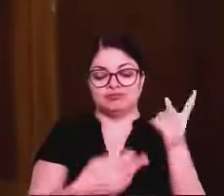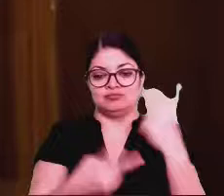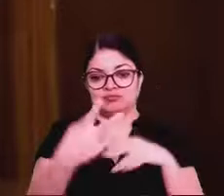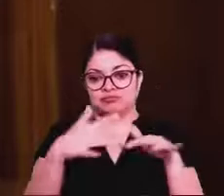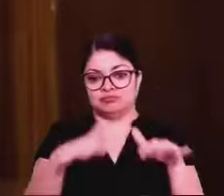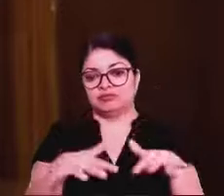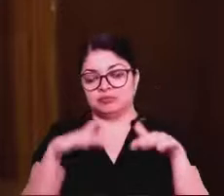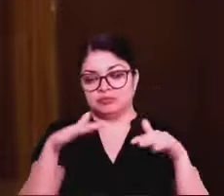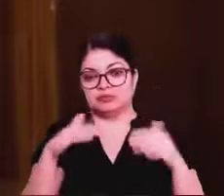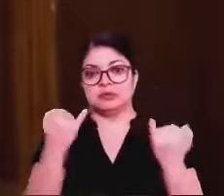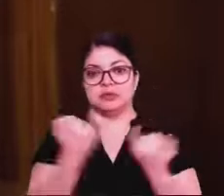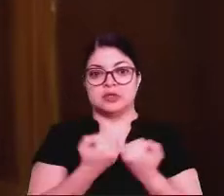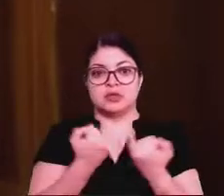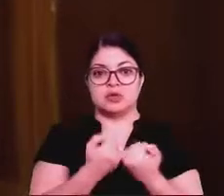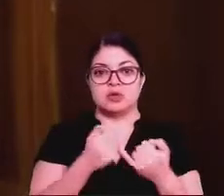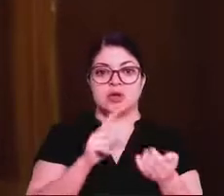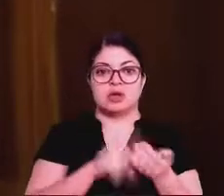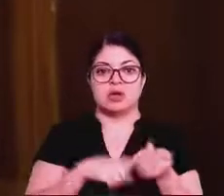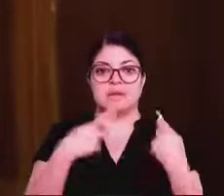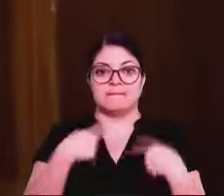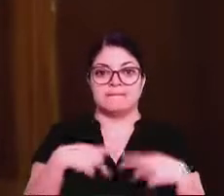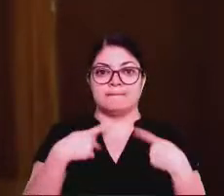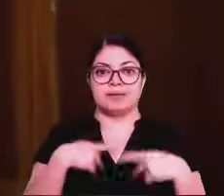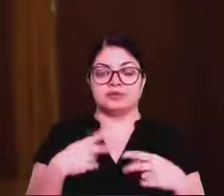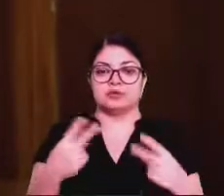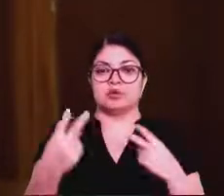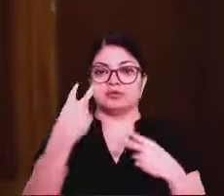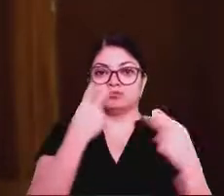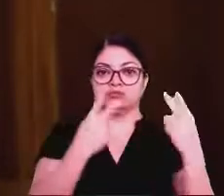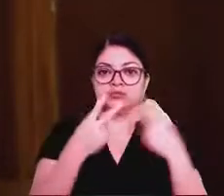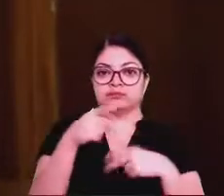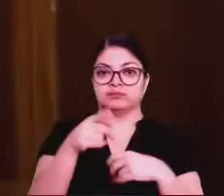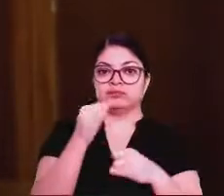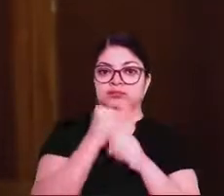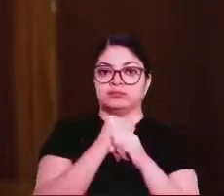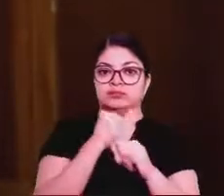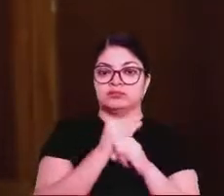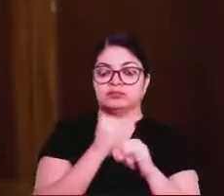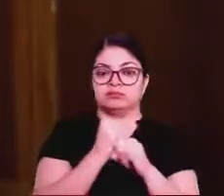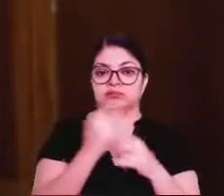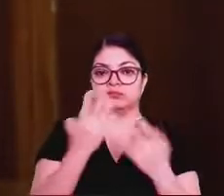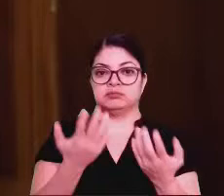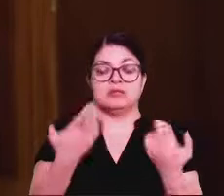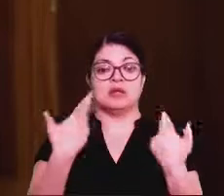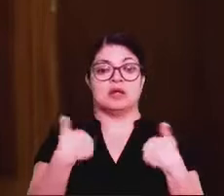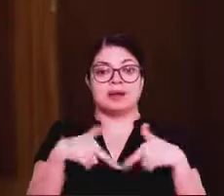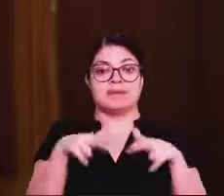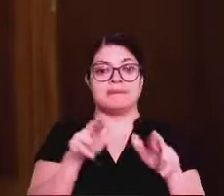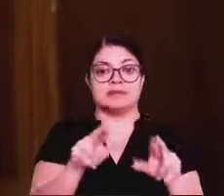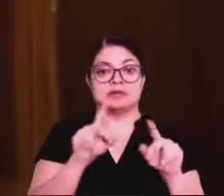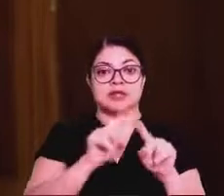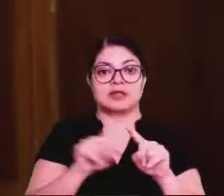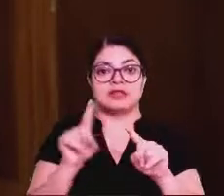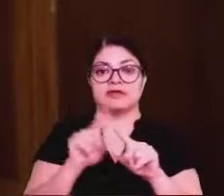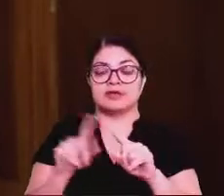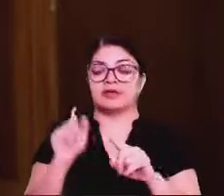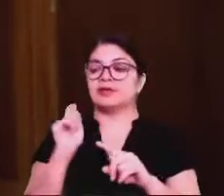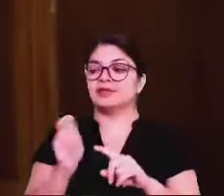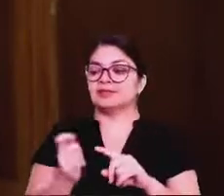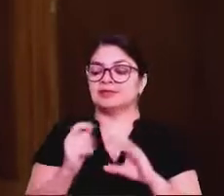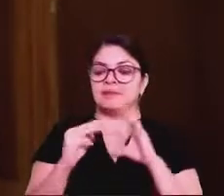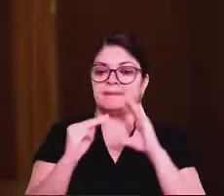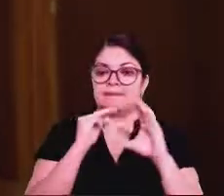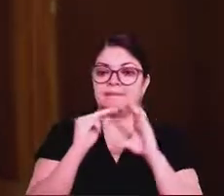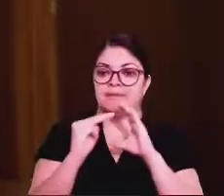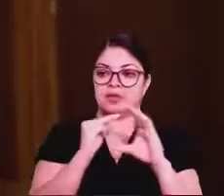a través de las diversas plataformas digitales, a los representantes de los distintos medios de